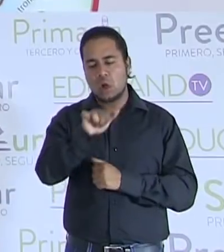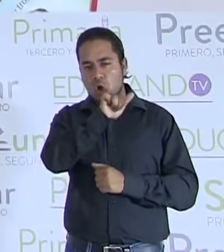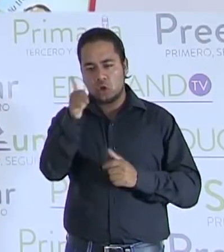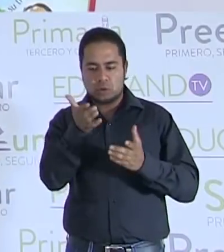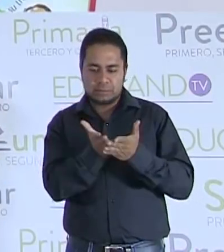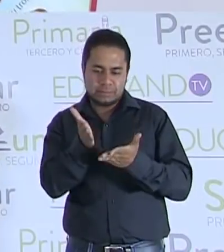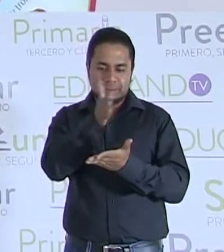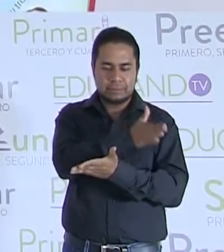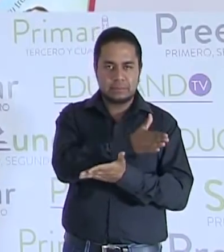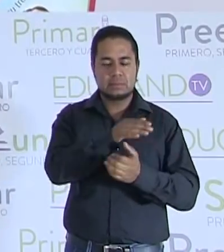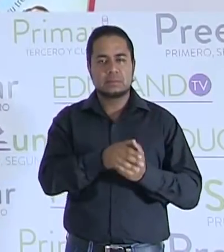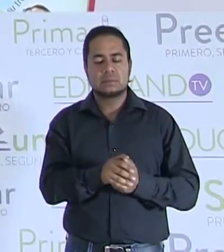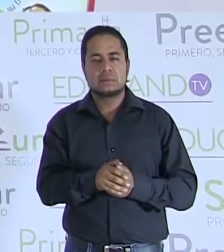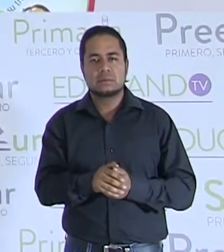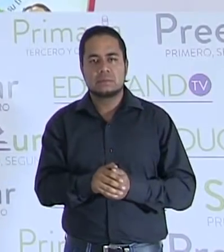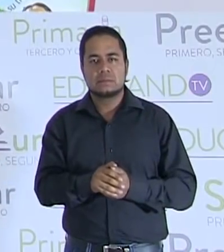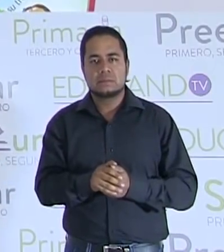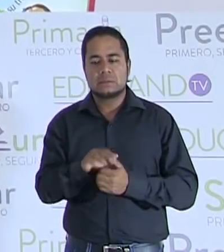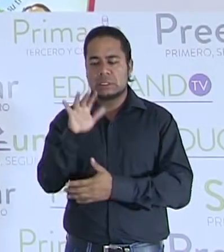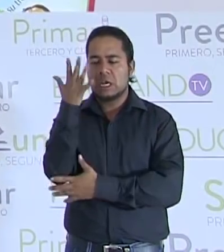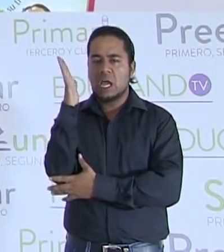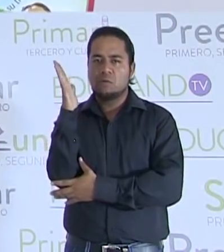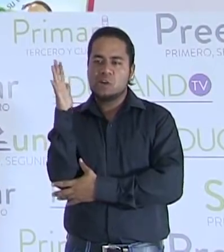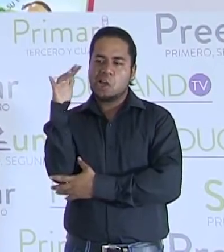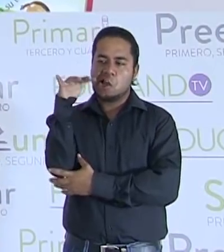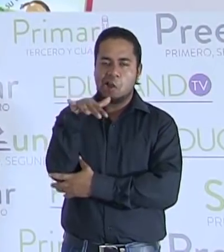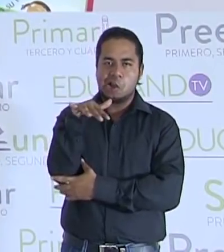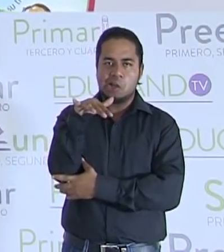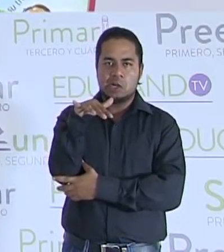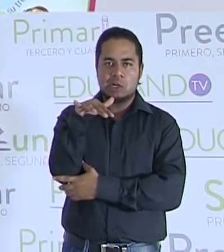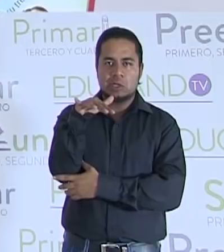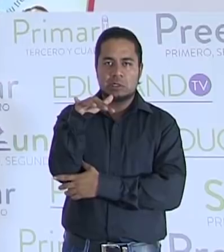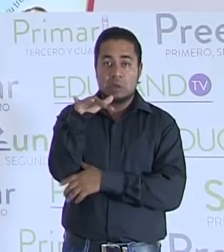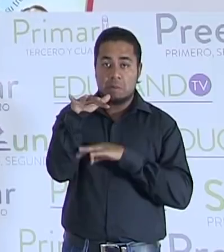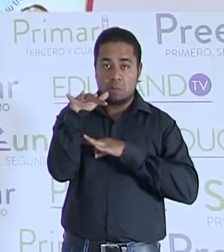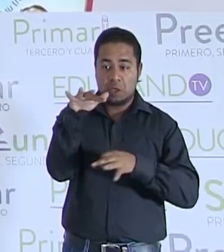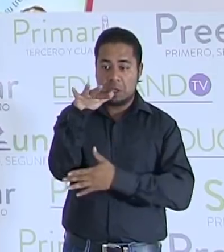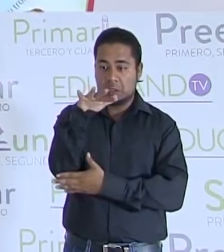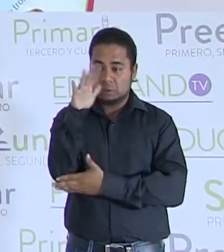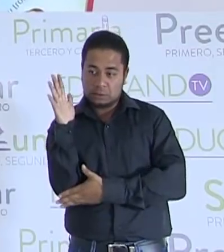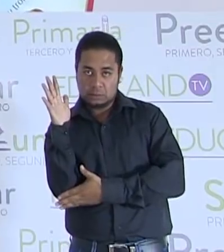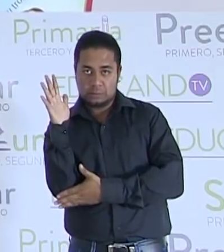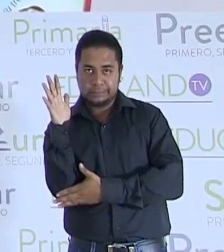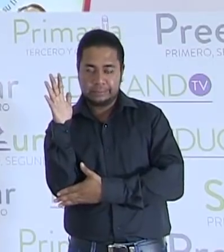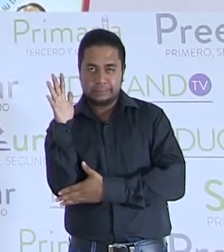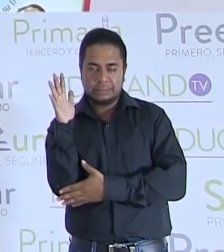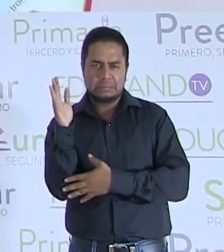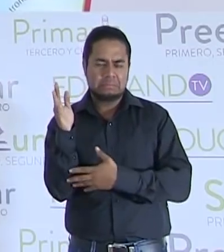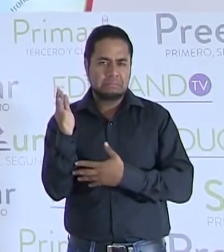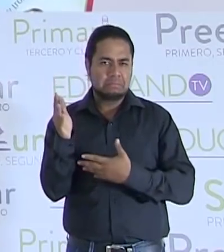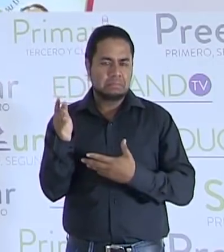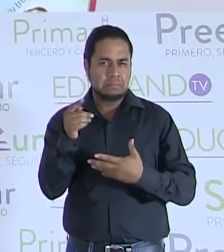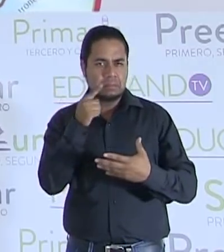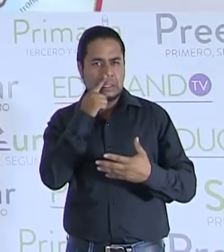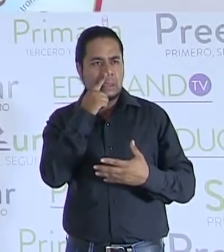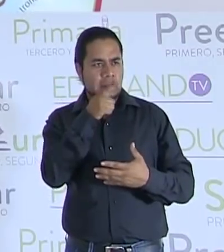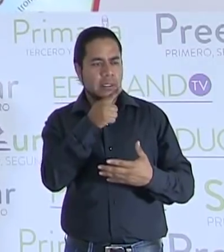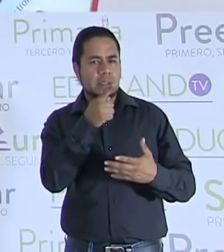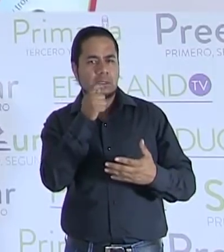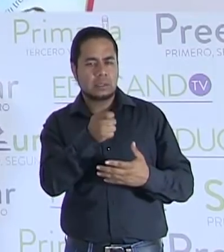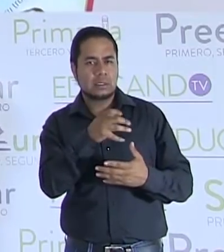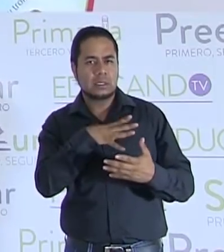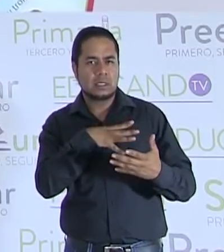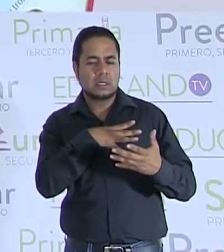otro. Árbol que crece torcido, jamás su tronco endereza. Y vemos la